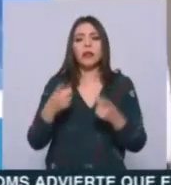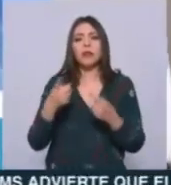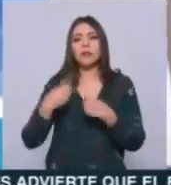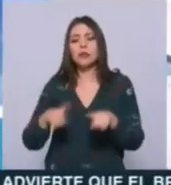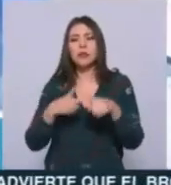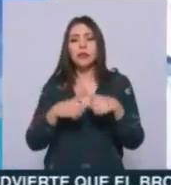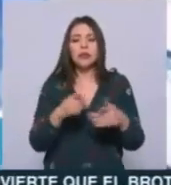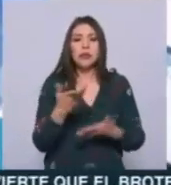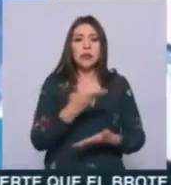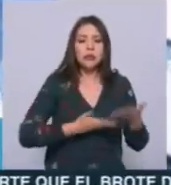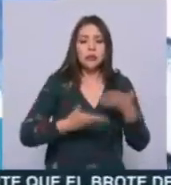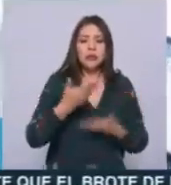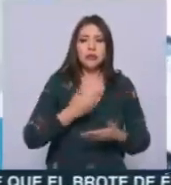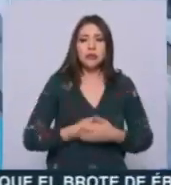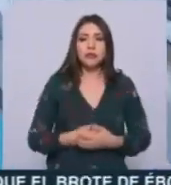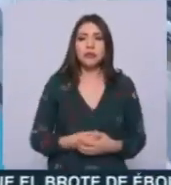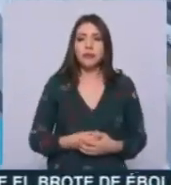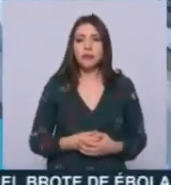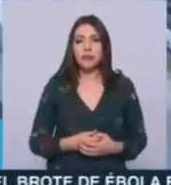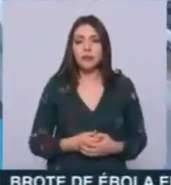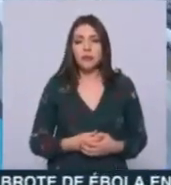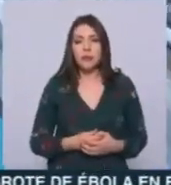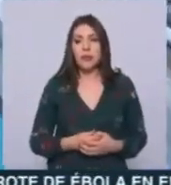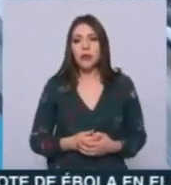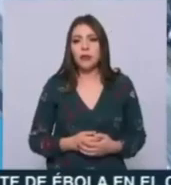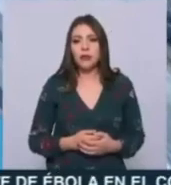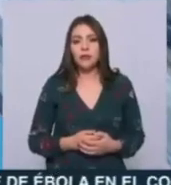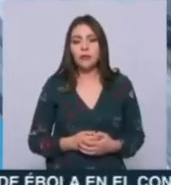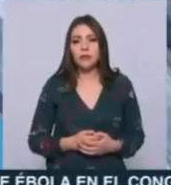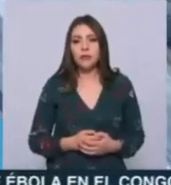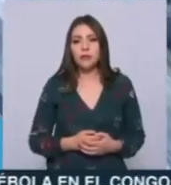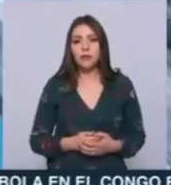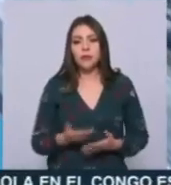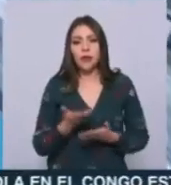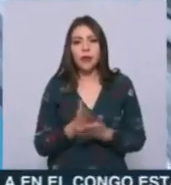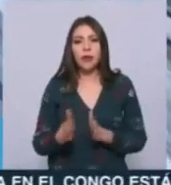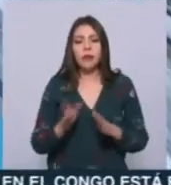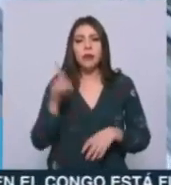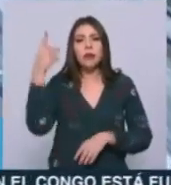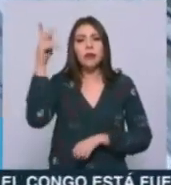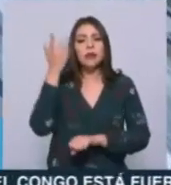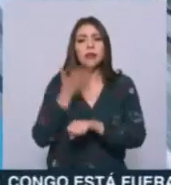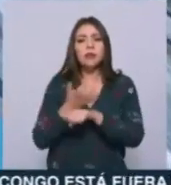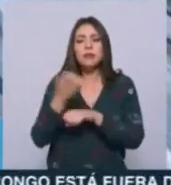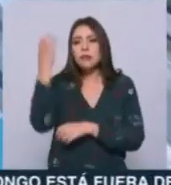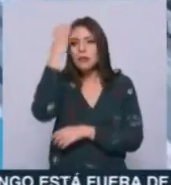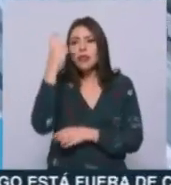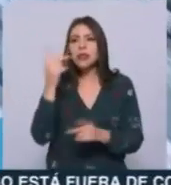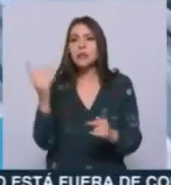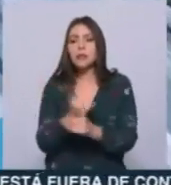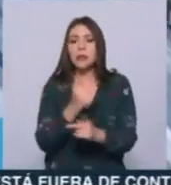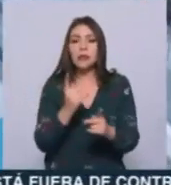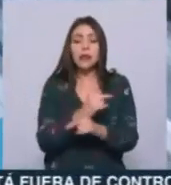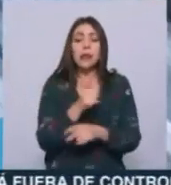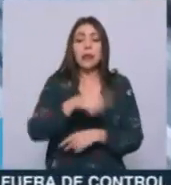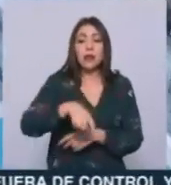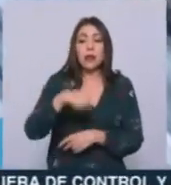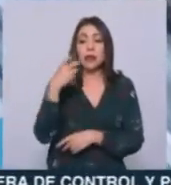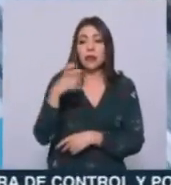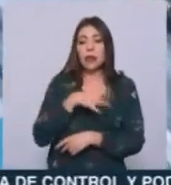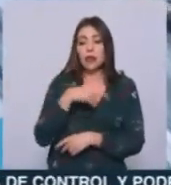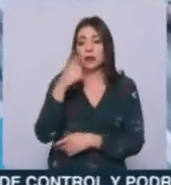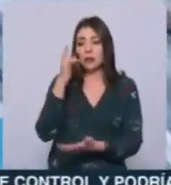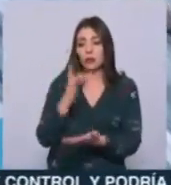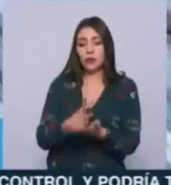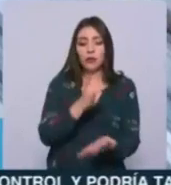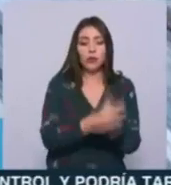servicios, mientras es evaluada su situación en Estados Unidos. Eso, como te dije en un inicio, está únicamente en 2 ciudades de